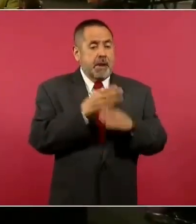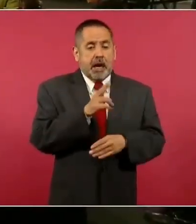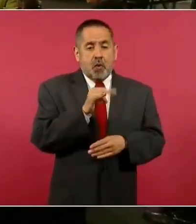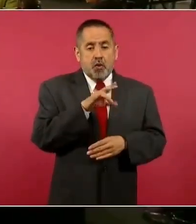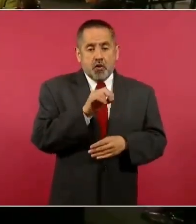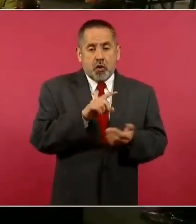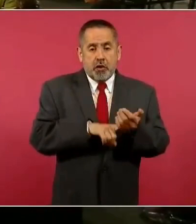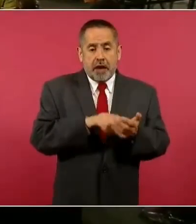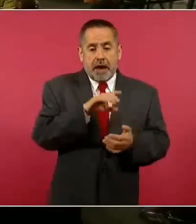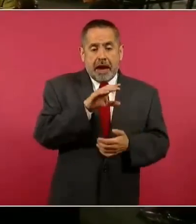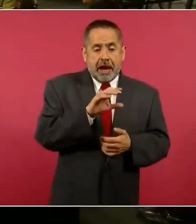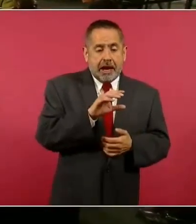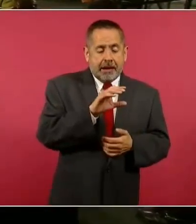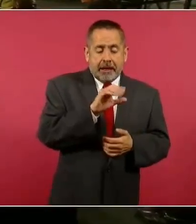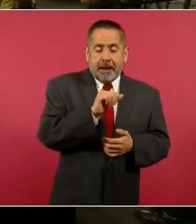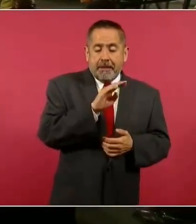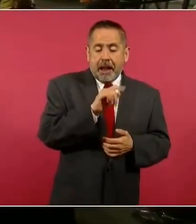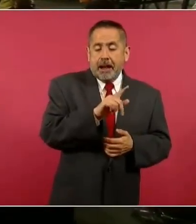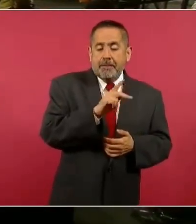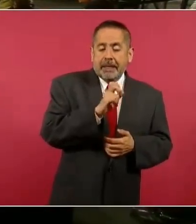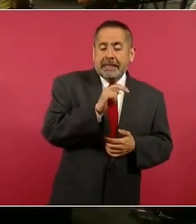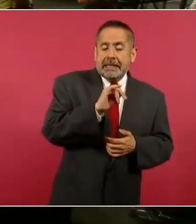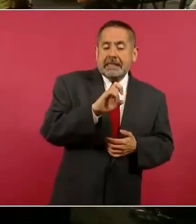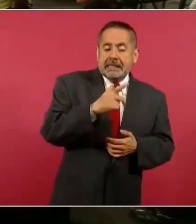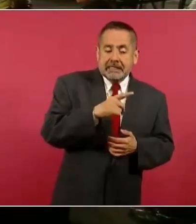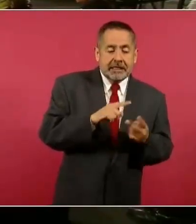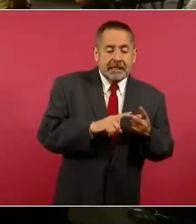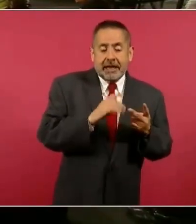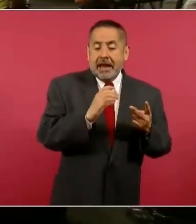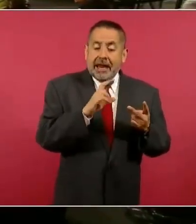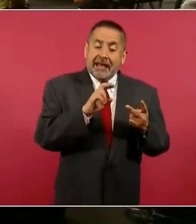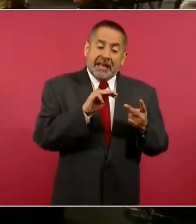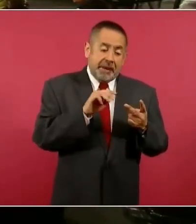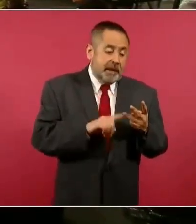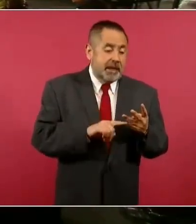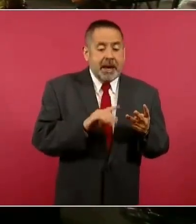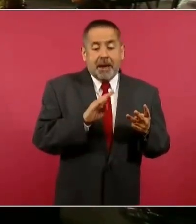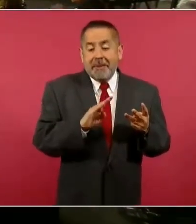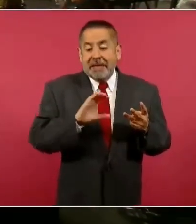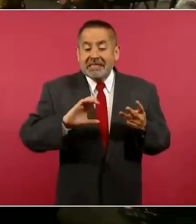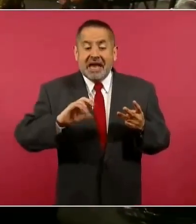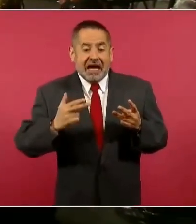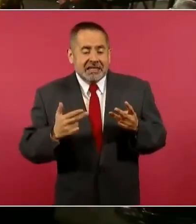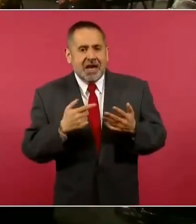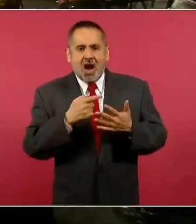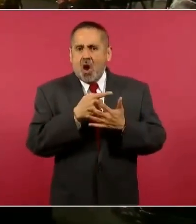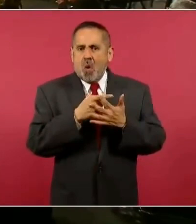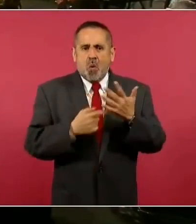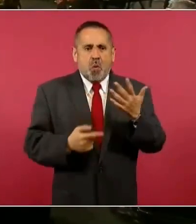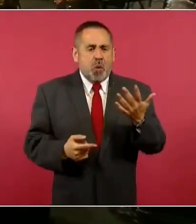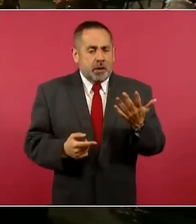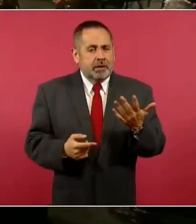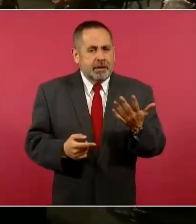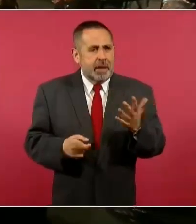Cabal Peniche, Banca Cremi y Banco BCH, que son de